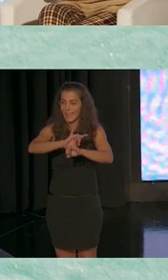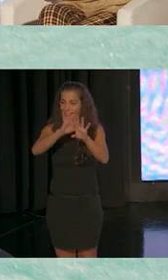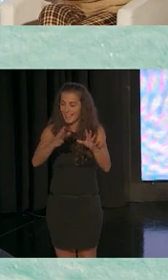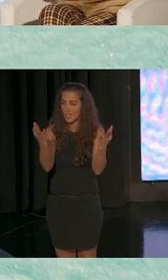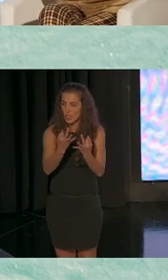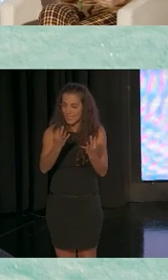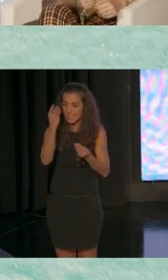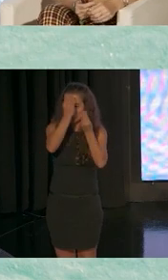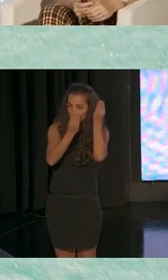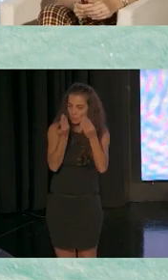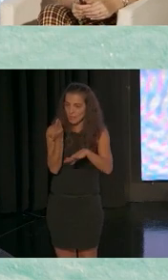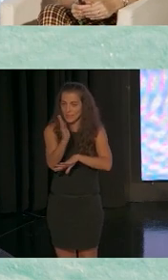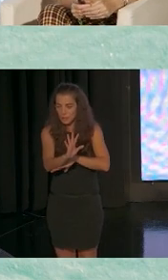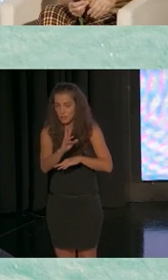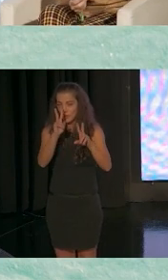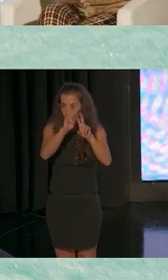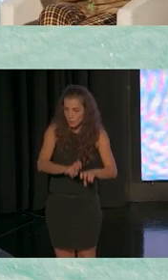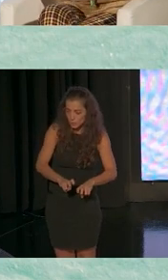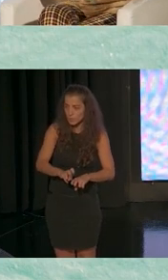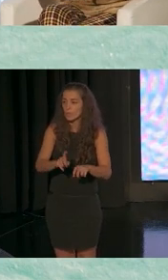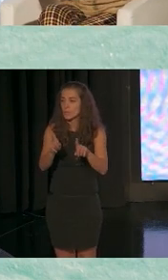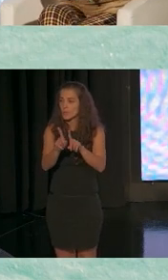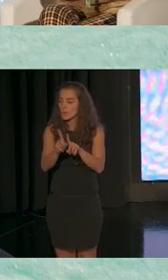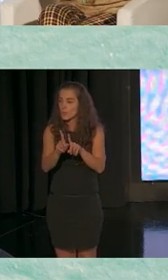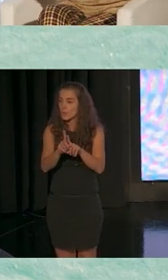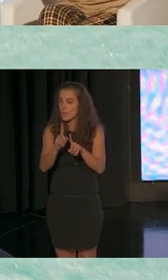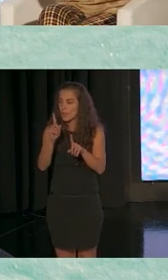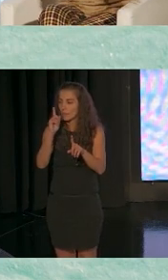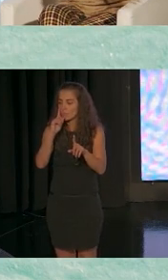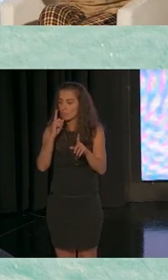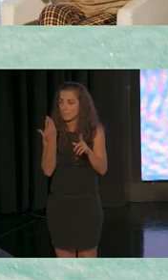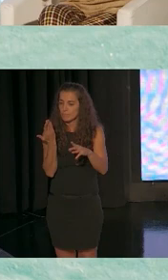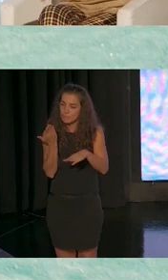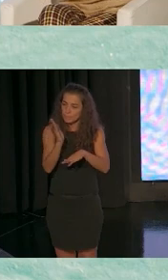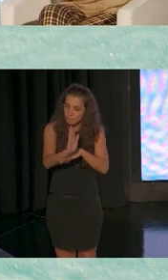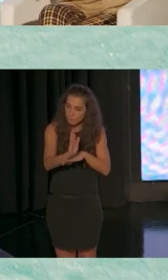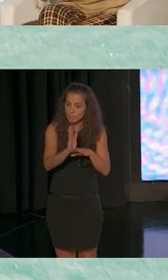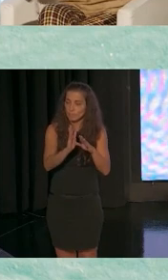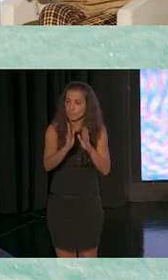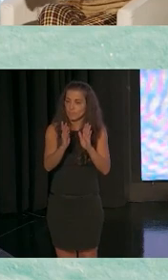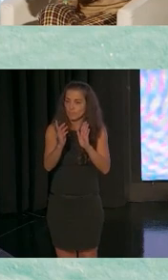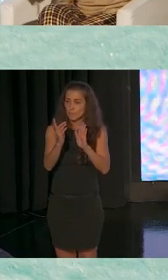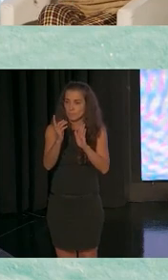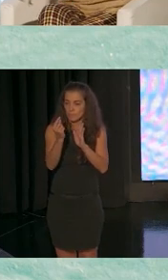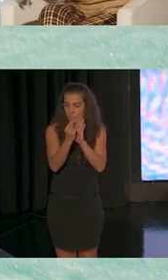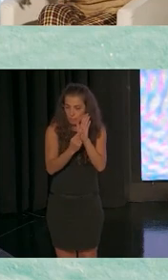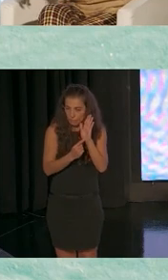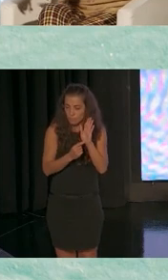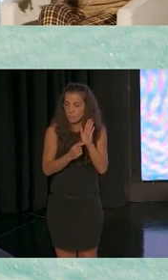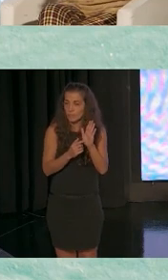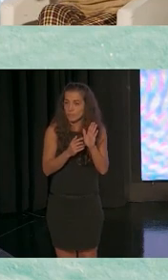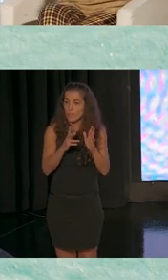que digamos ilustra no y anima proyectos de investigación trasladarlo a un